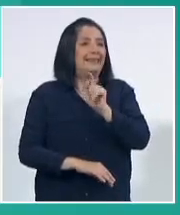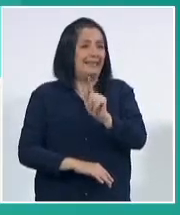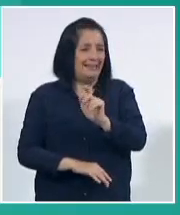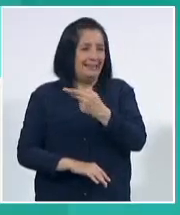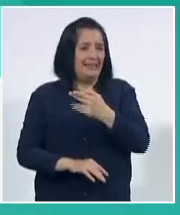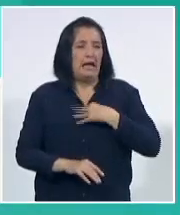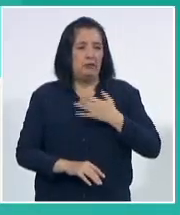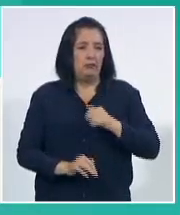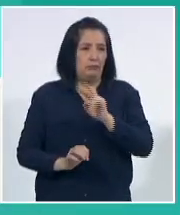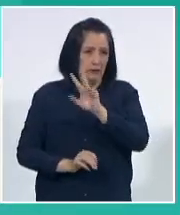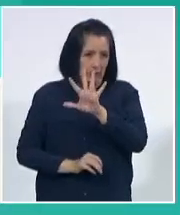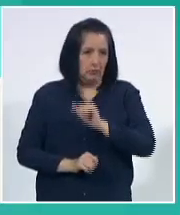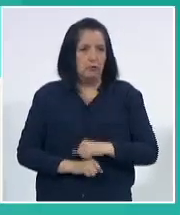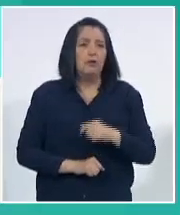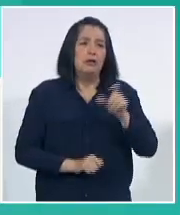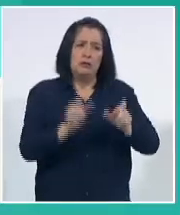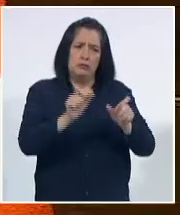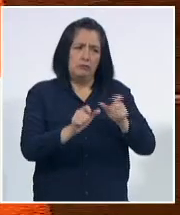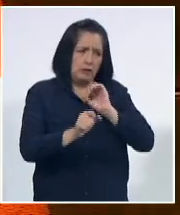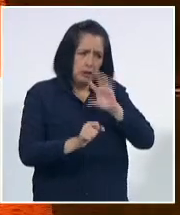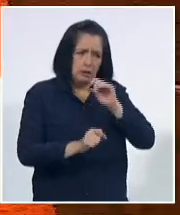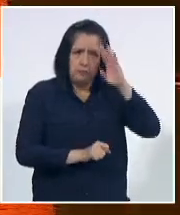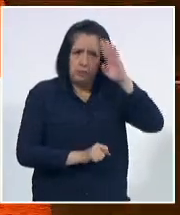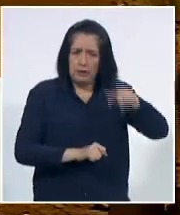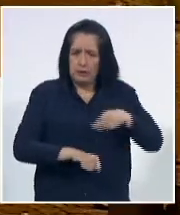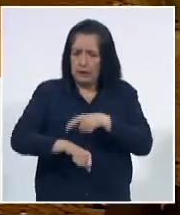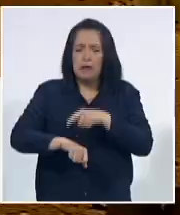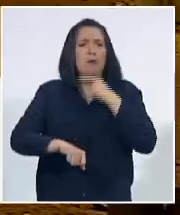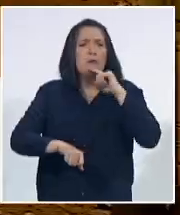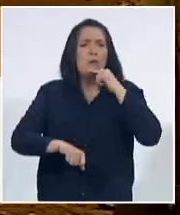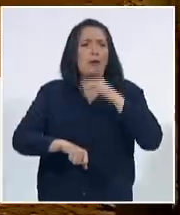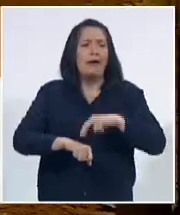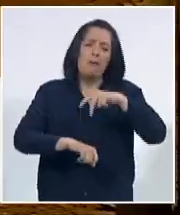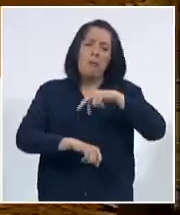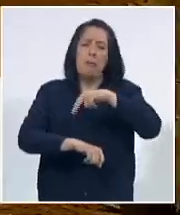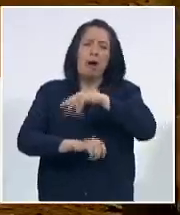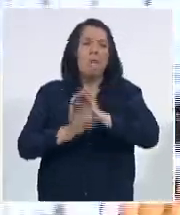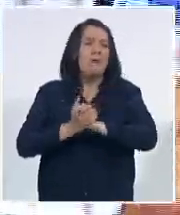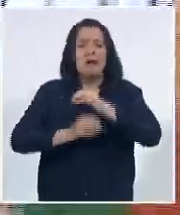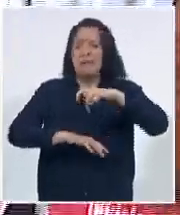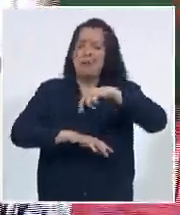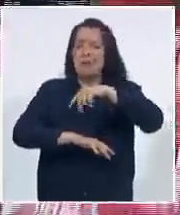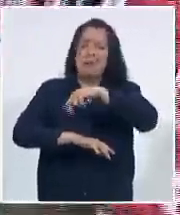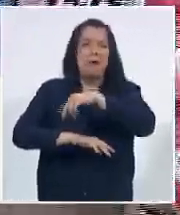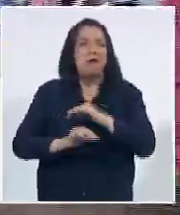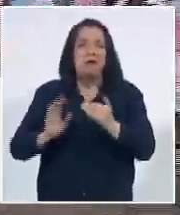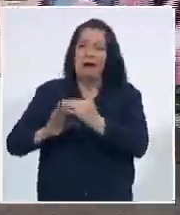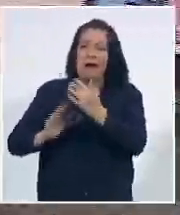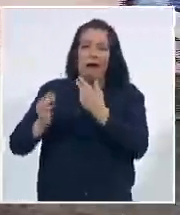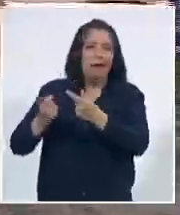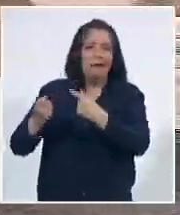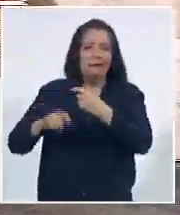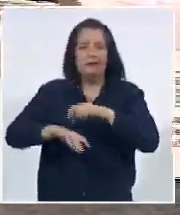años de edad. Según fuentes policiales, la víctima se encontraba caminando con unas amigas frente a esta bodega cuando se separó